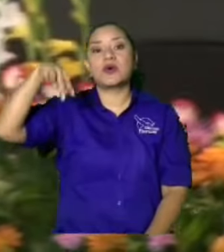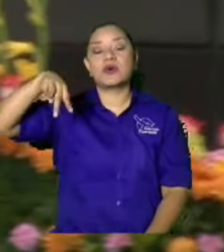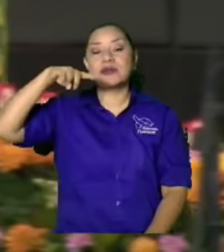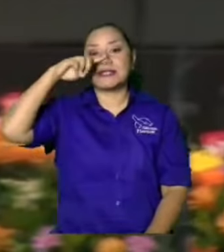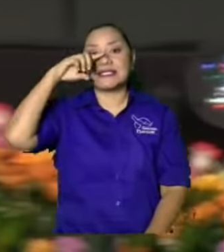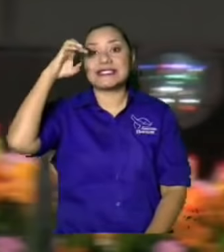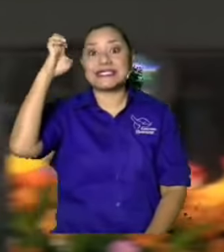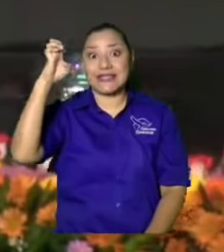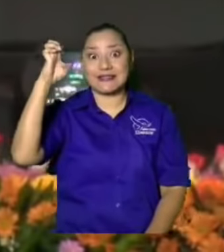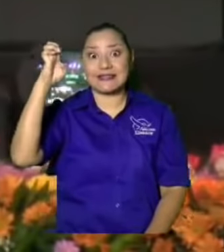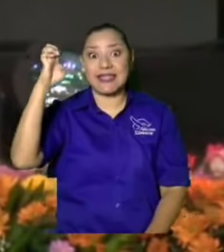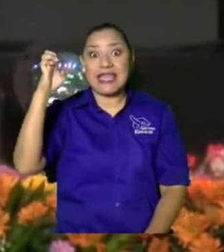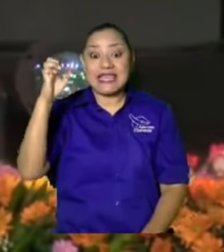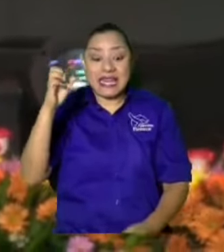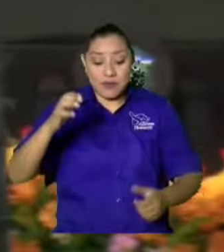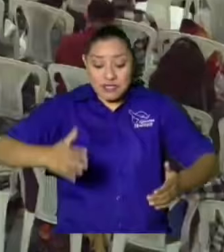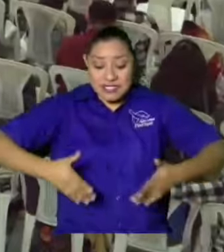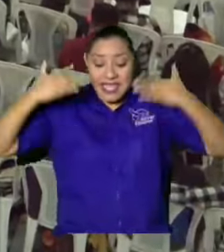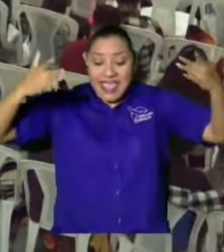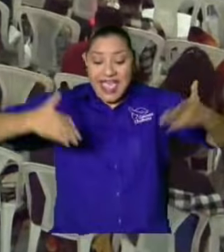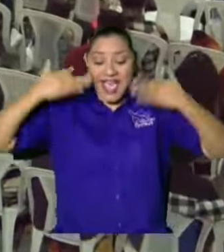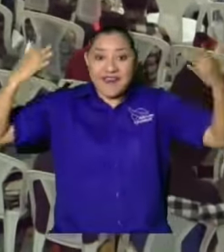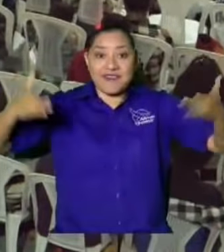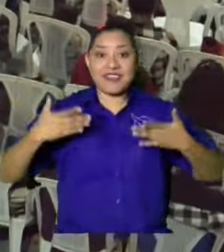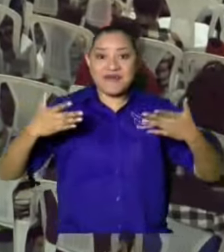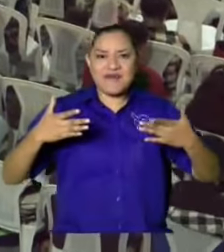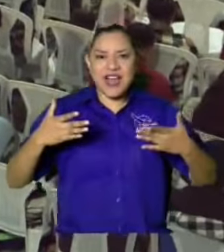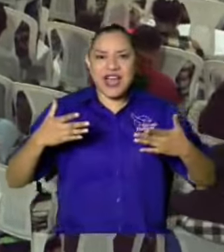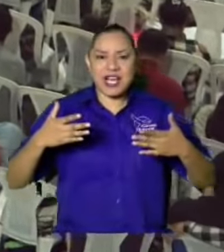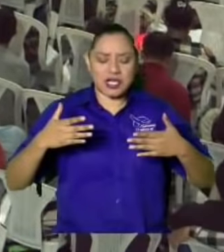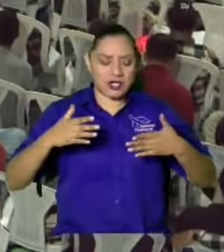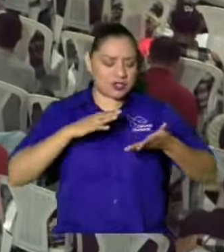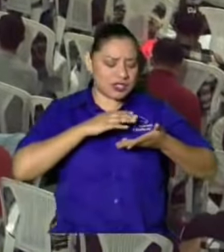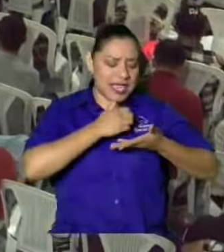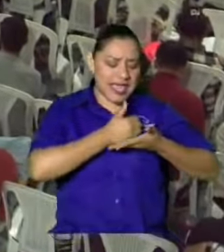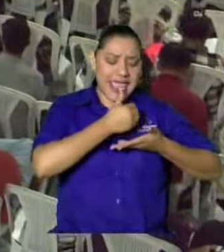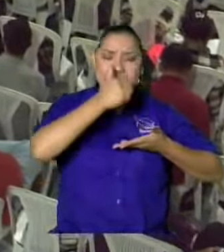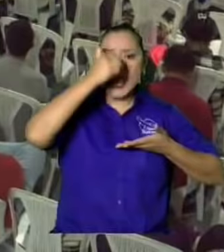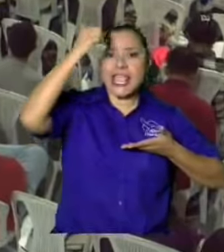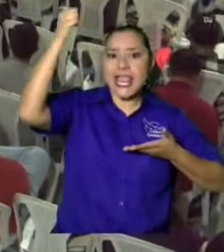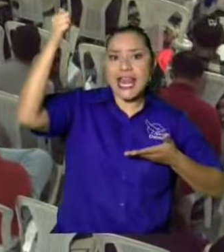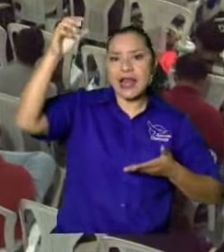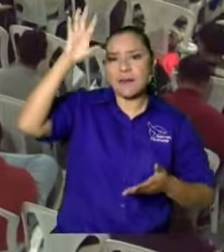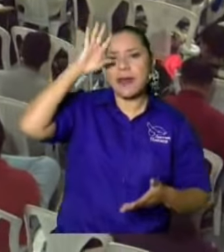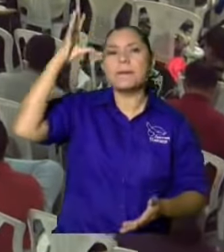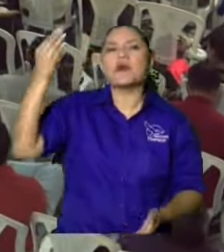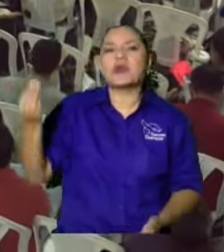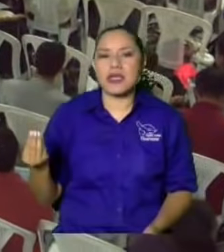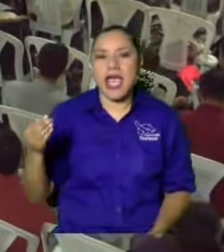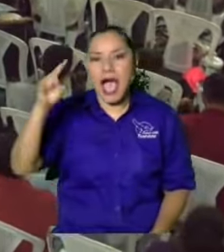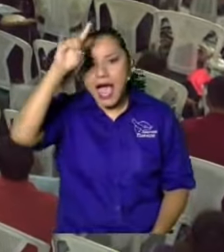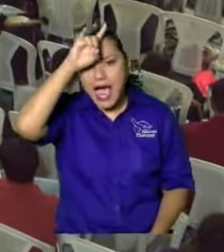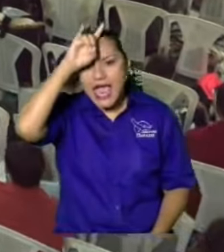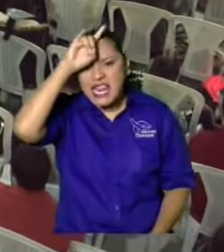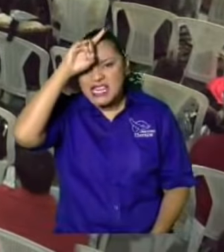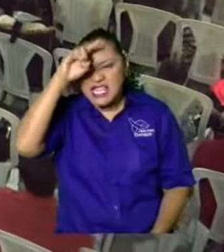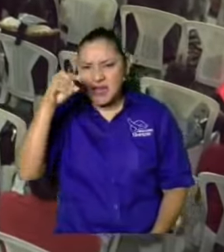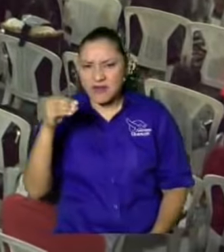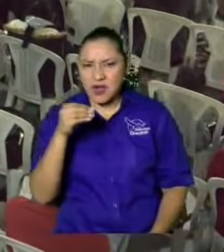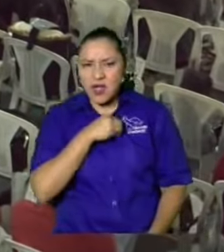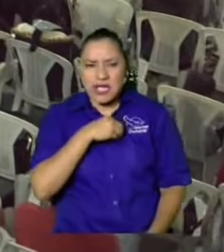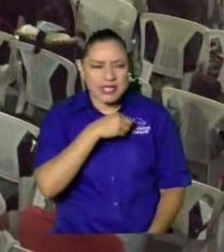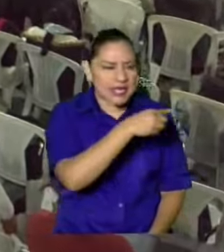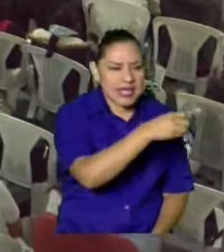un avivamiento interno, porque el espíritu del anticristo está trabajando fuertemente, metiendo rebeldía,